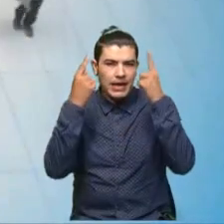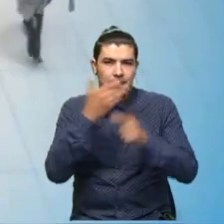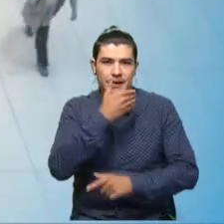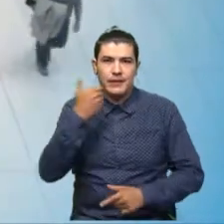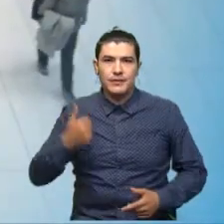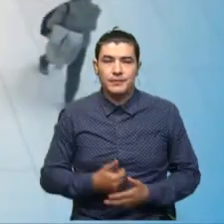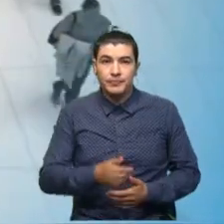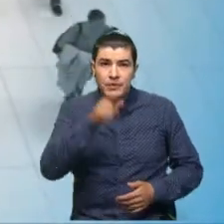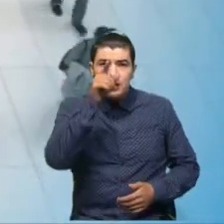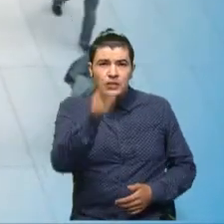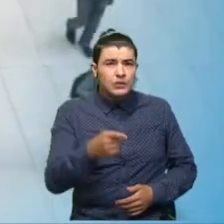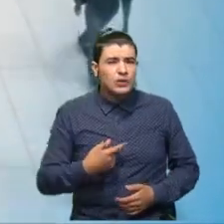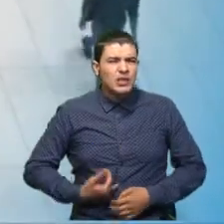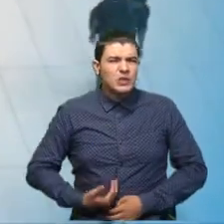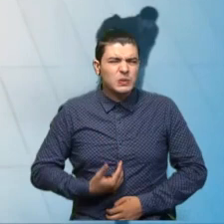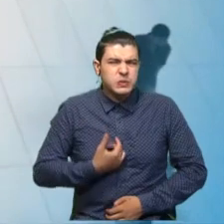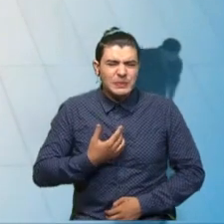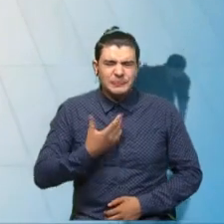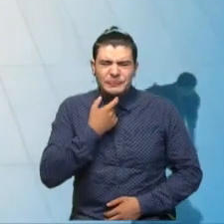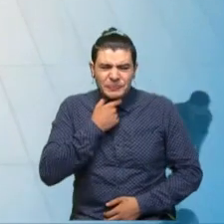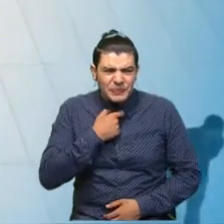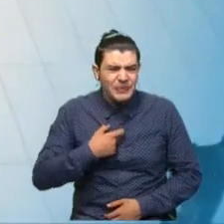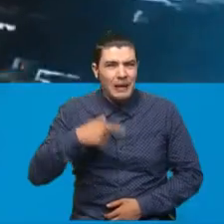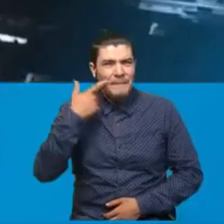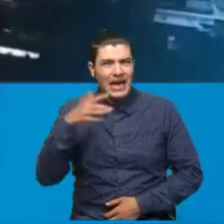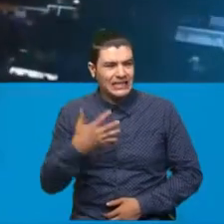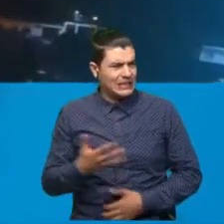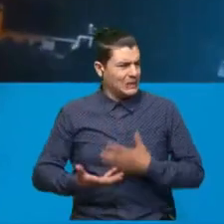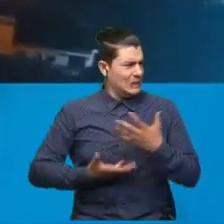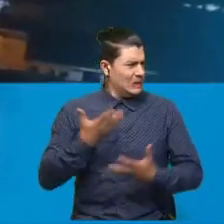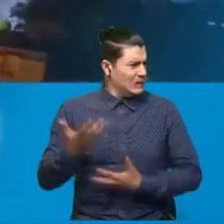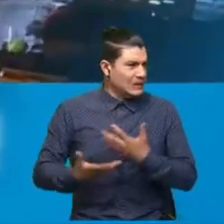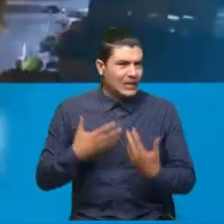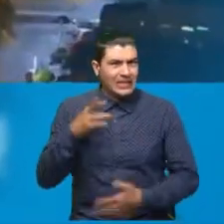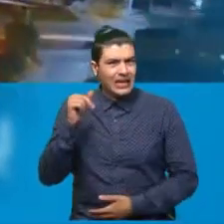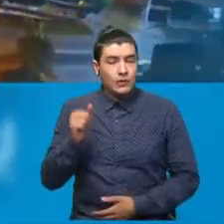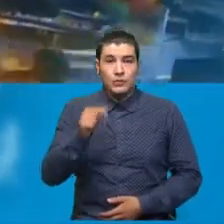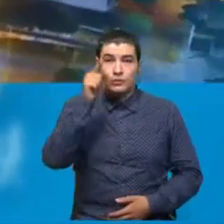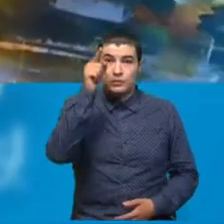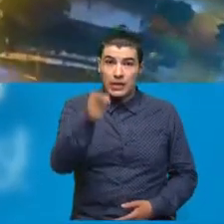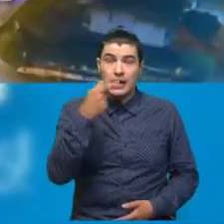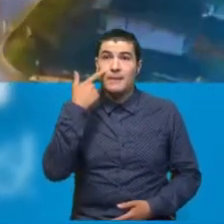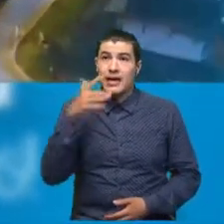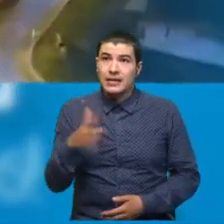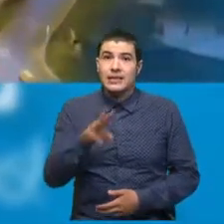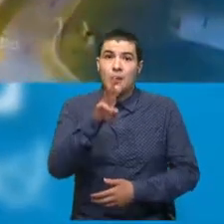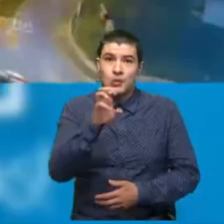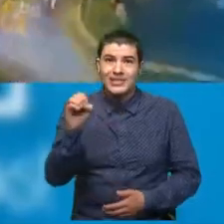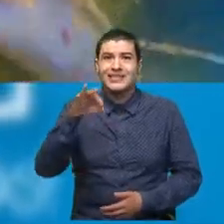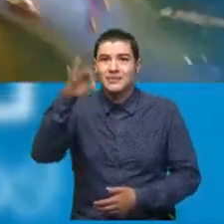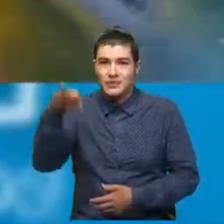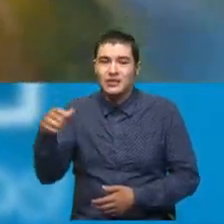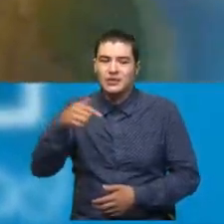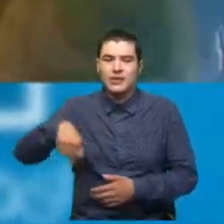Si su estómago le hace pasar el trago amargo y parece salirse de su lugar, probablemente usted está entre el 80% de